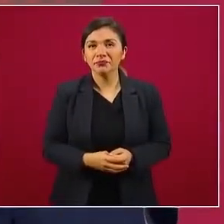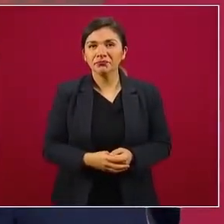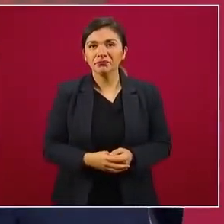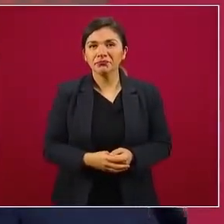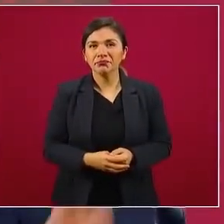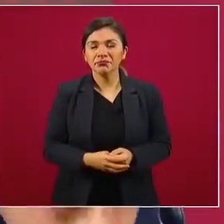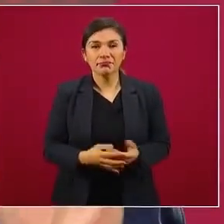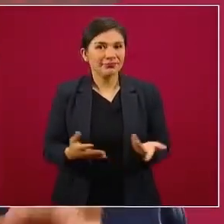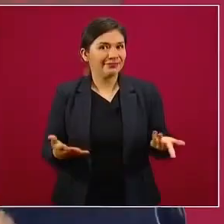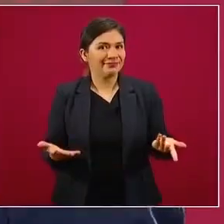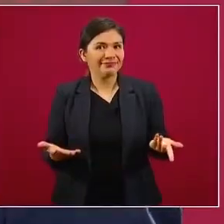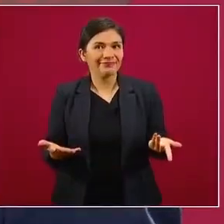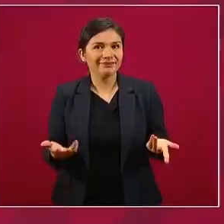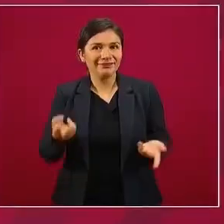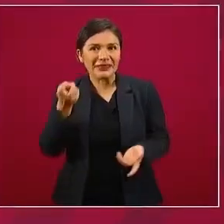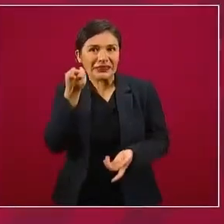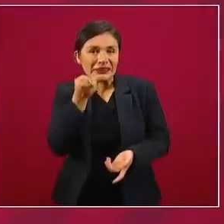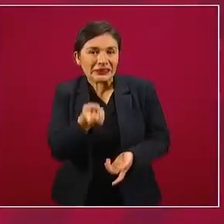Entonces,